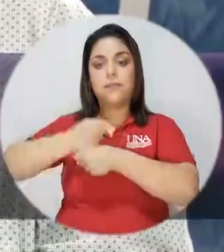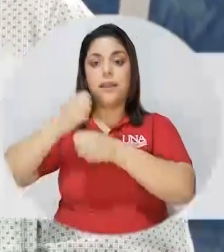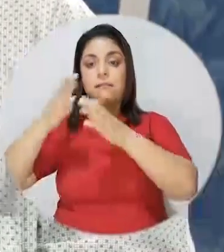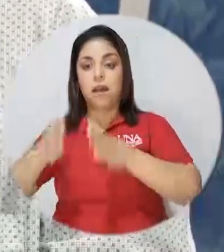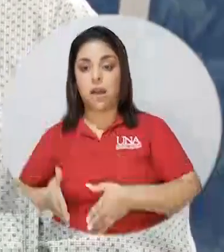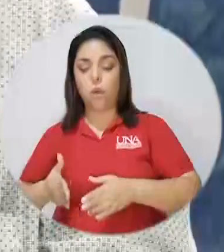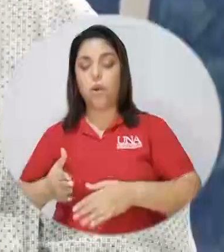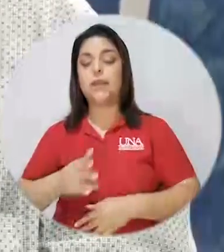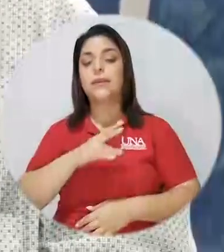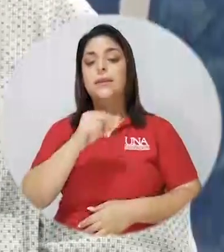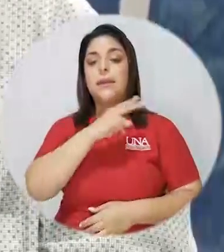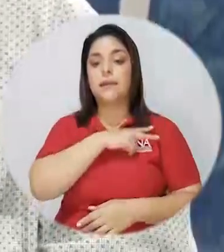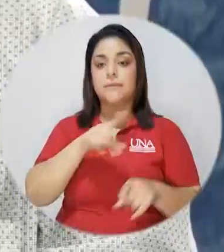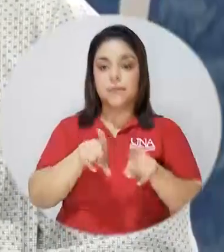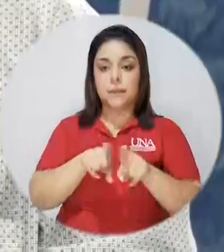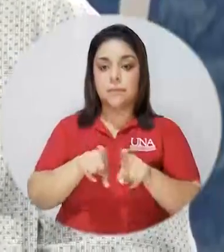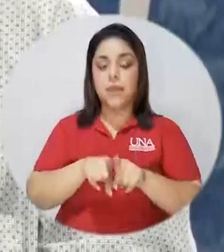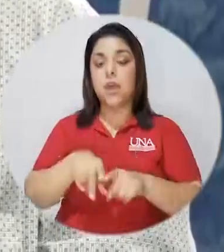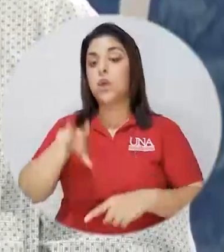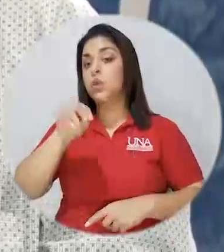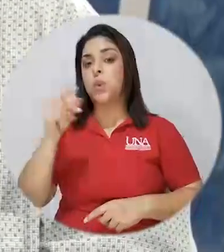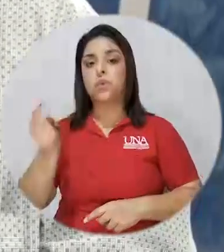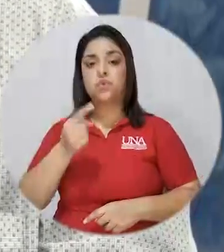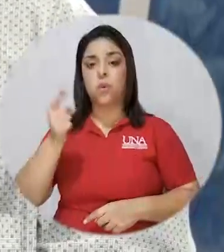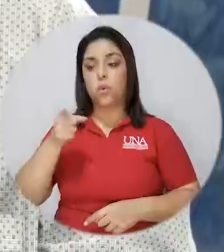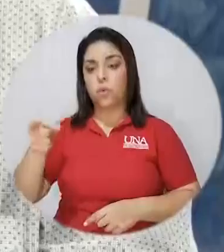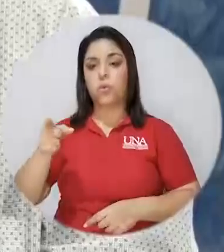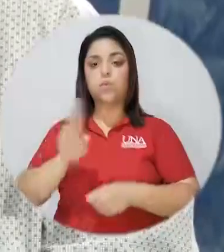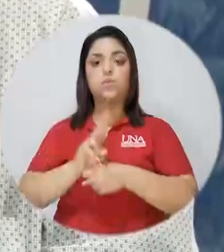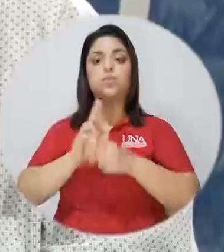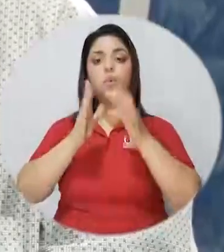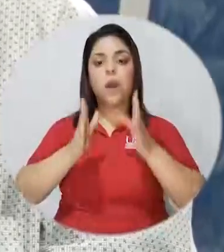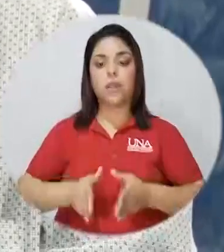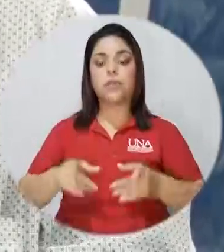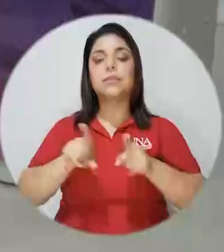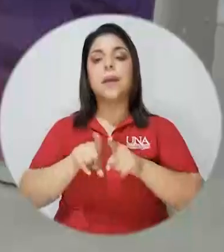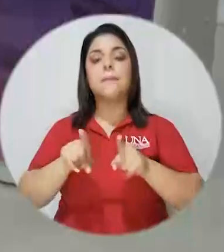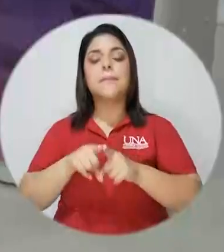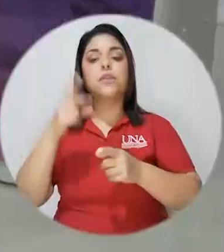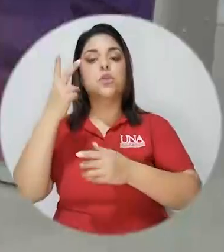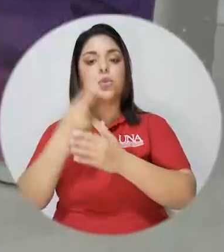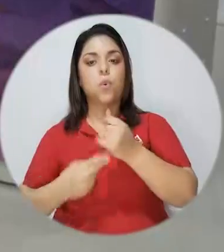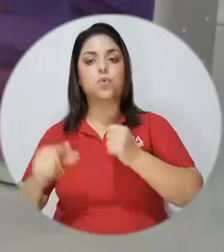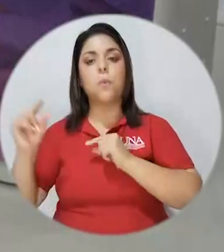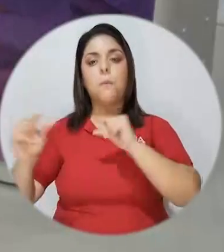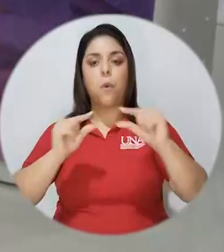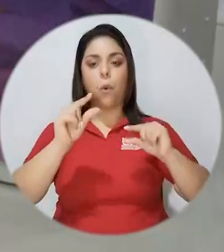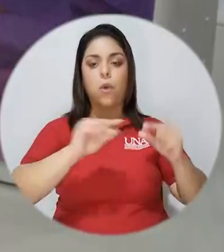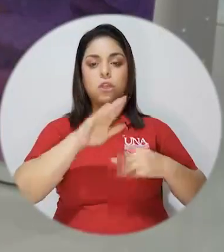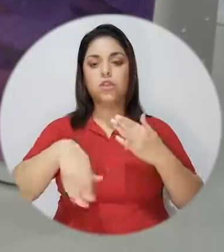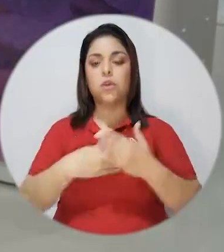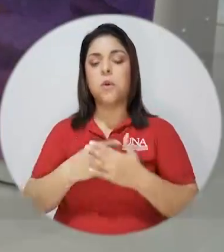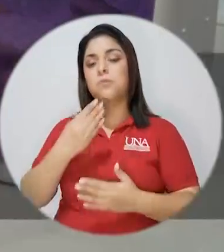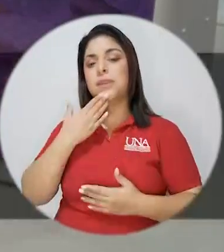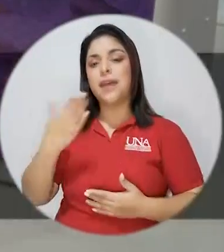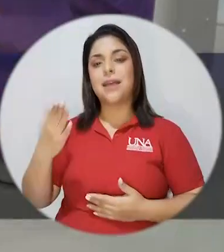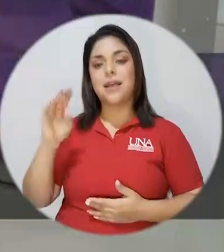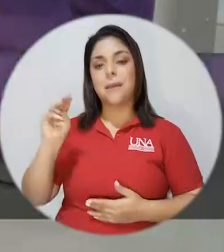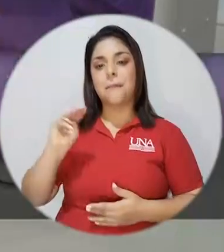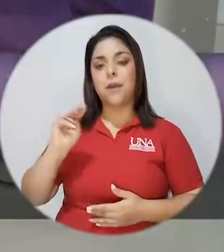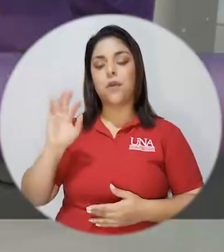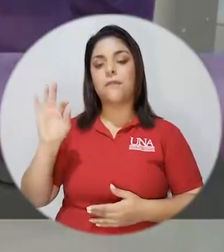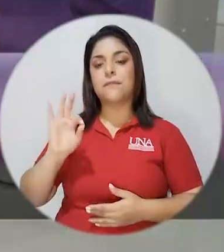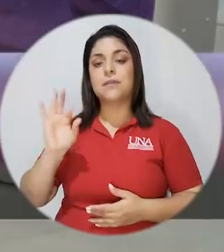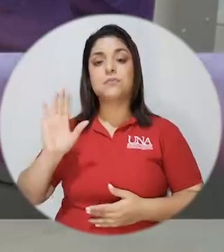es el usuario, cree que no es atinente a esa persona, pero es de las dos. Es de un poco de todos y todas.